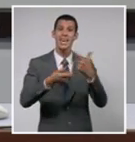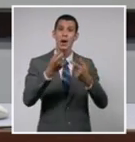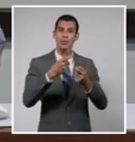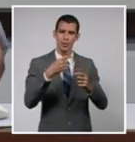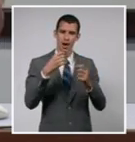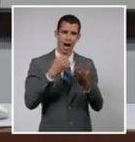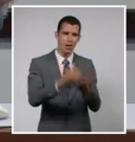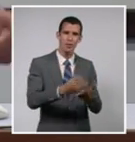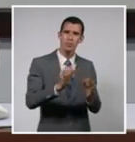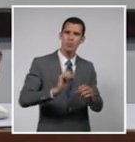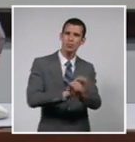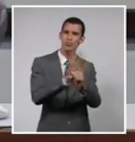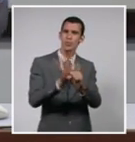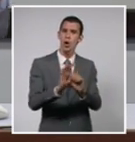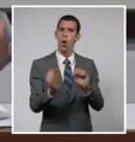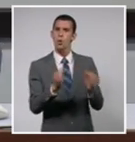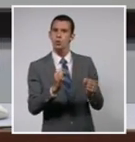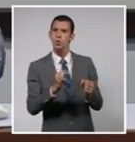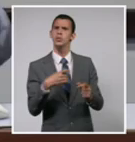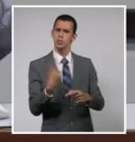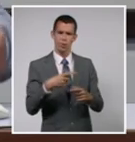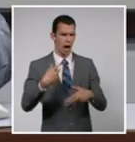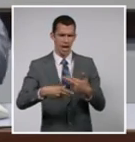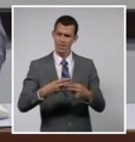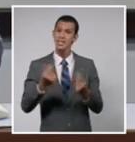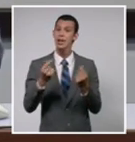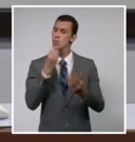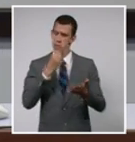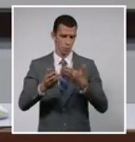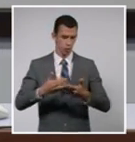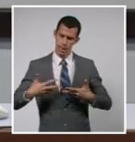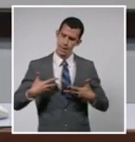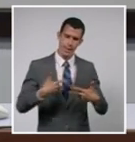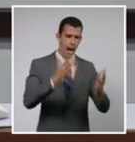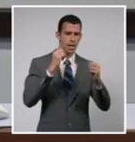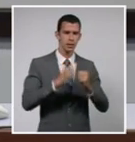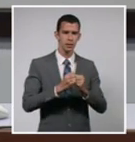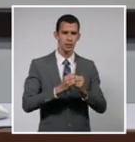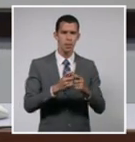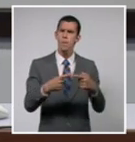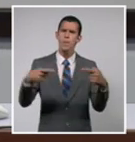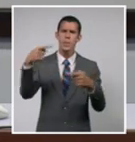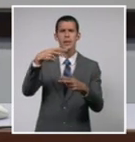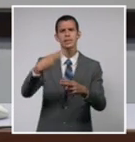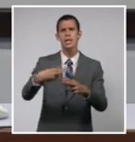en un espacio, sea un municipio, sea una comunidad, eso cuesta mucho.